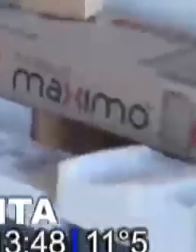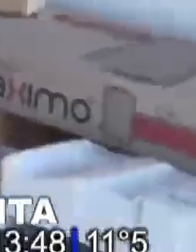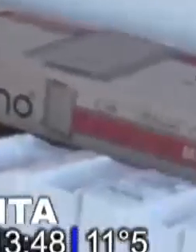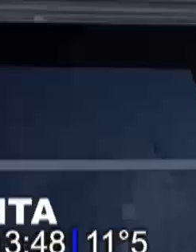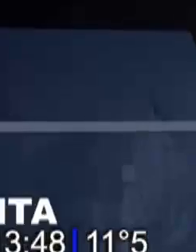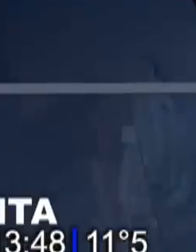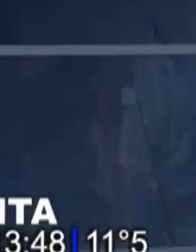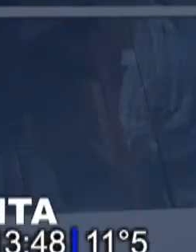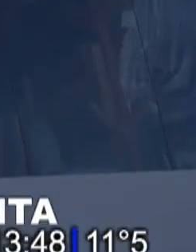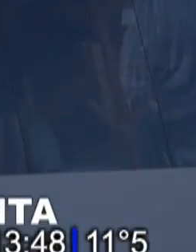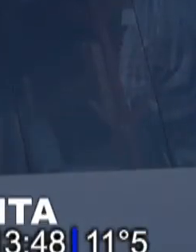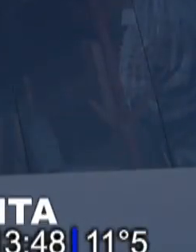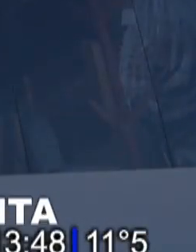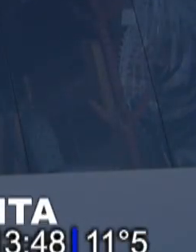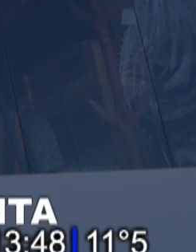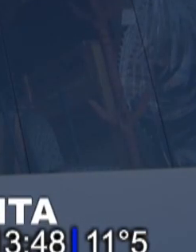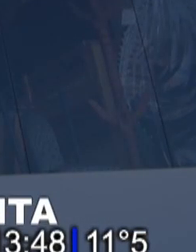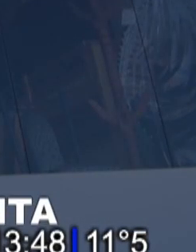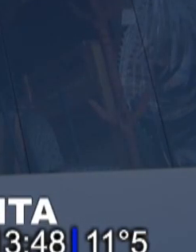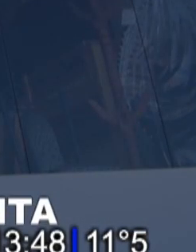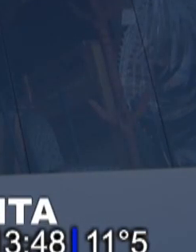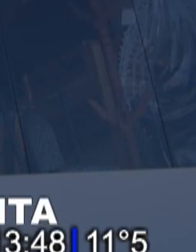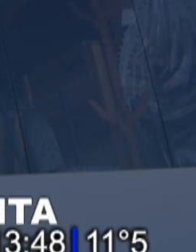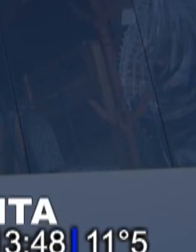Punta. RAI Muebles.